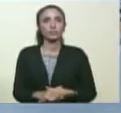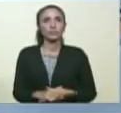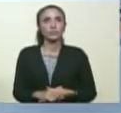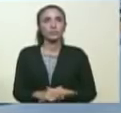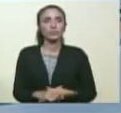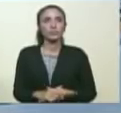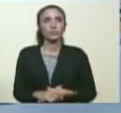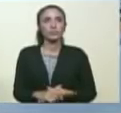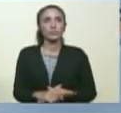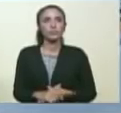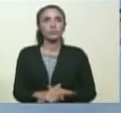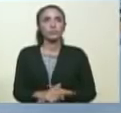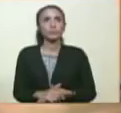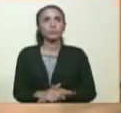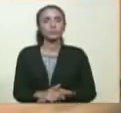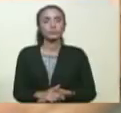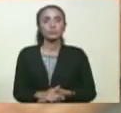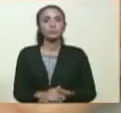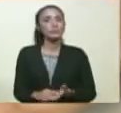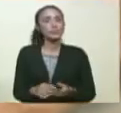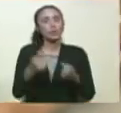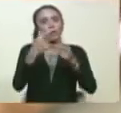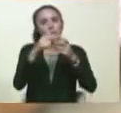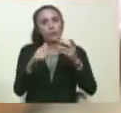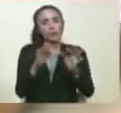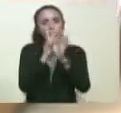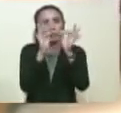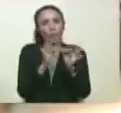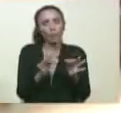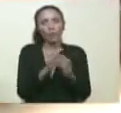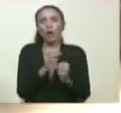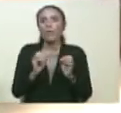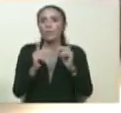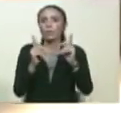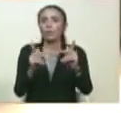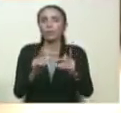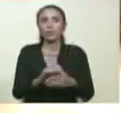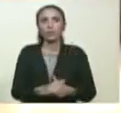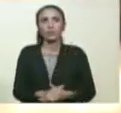es un ganar-ganar, ¿vale? Es abrir opciones, es abrir oportunidades.